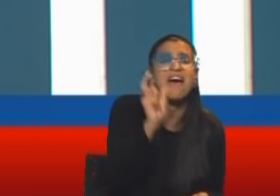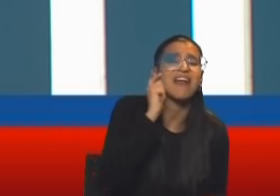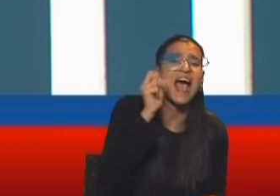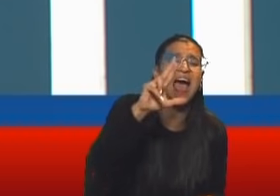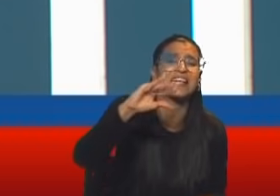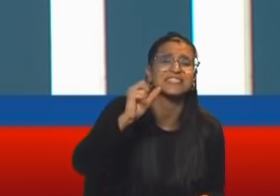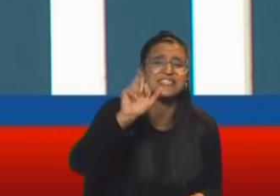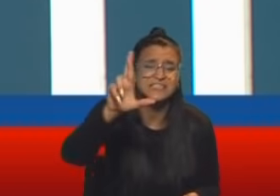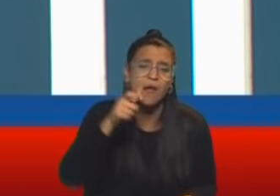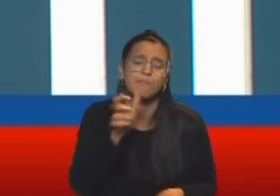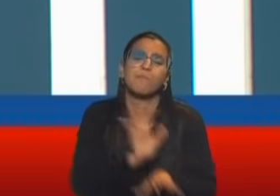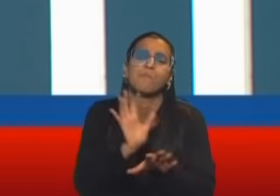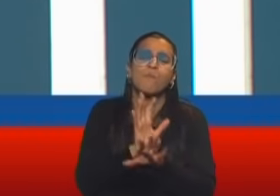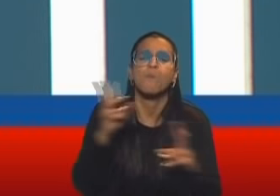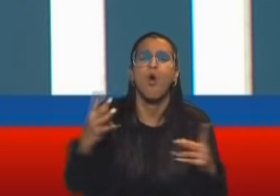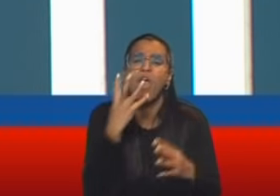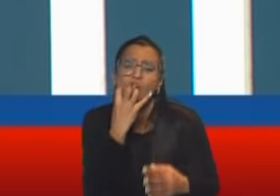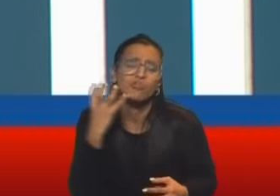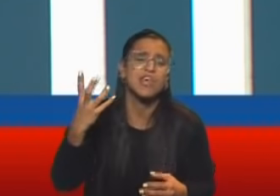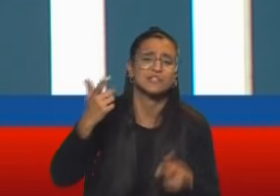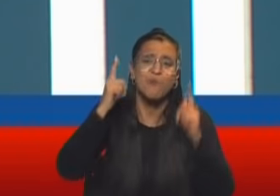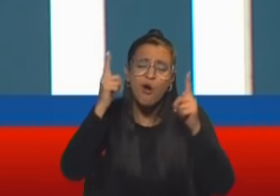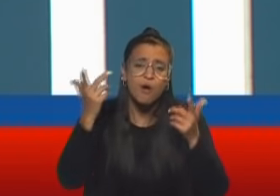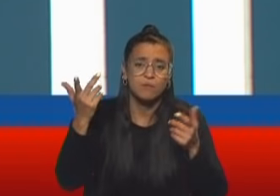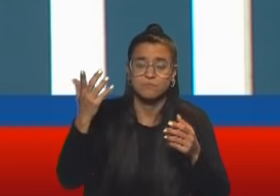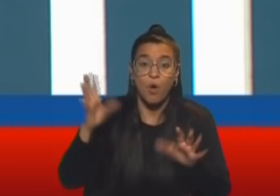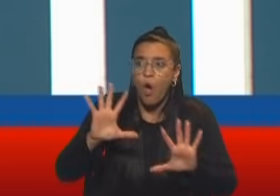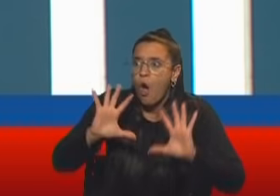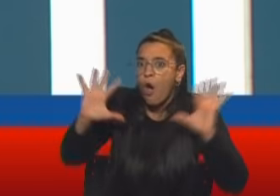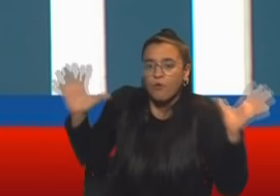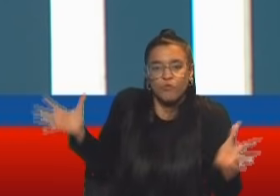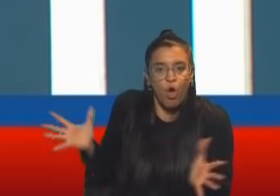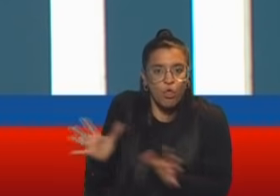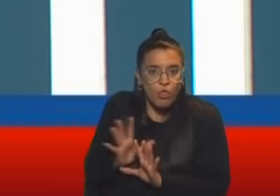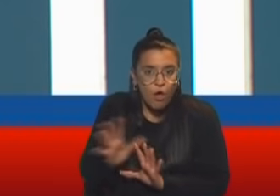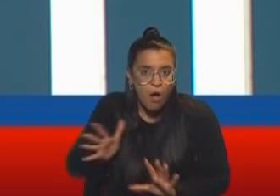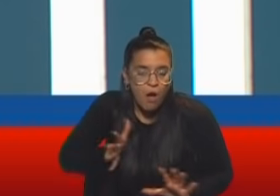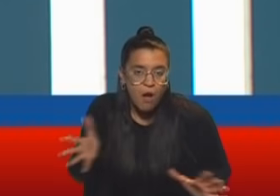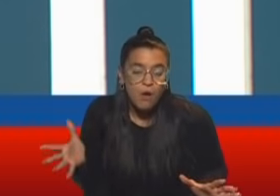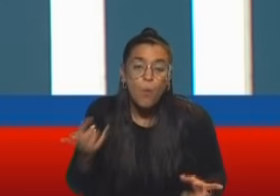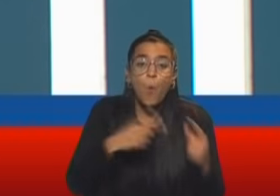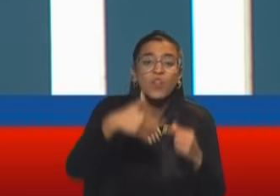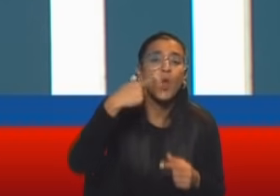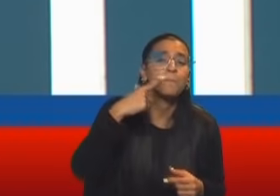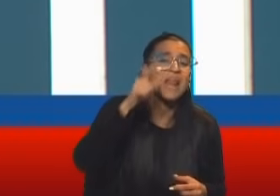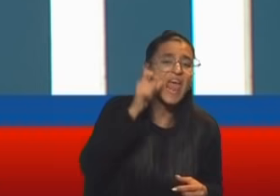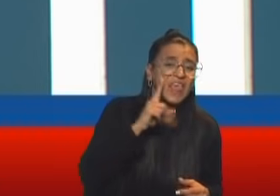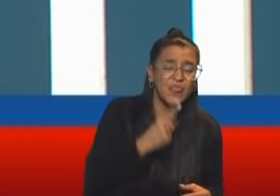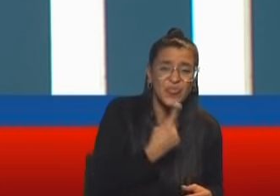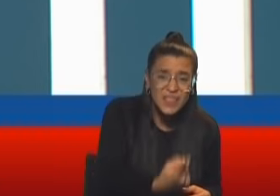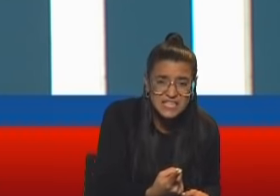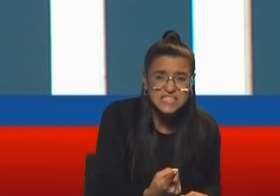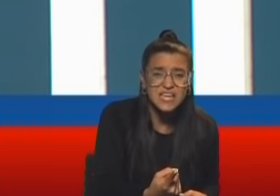con encuentros, erotismo, pasarla bien, se cae el mundo. Cuando Milei le